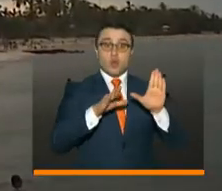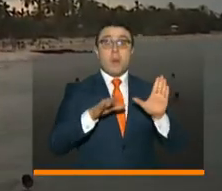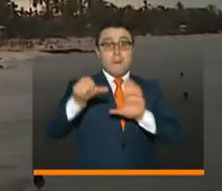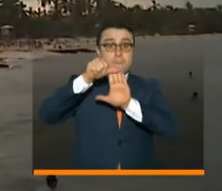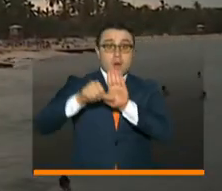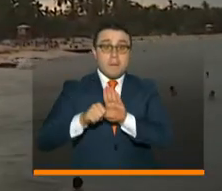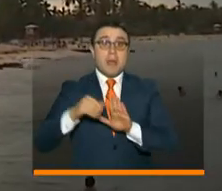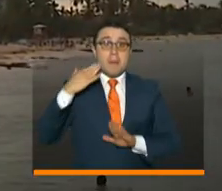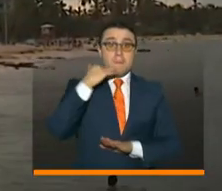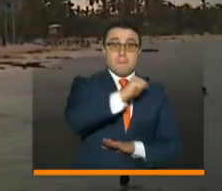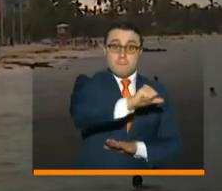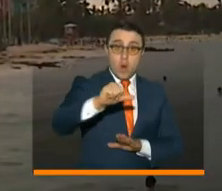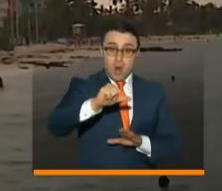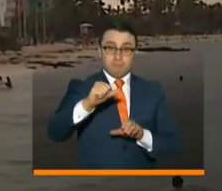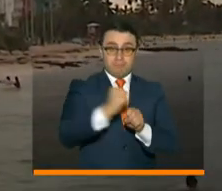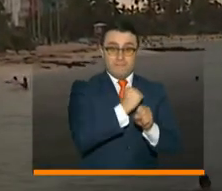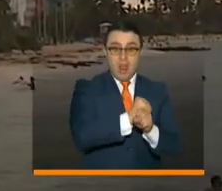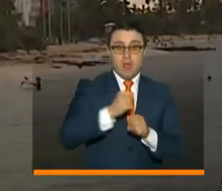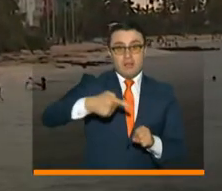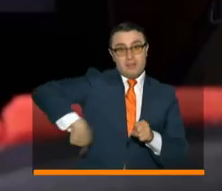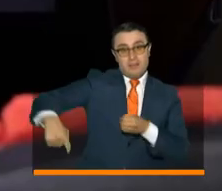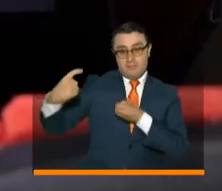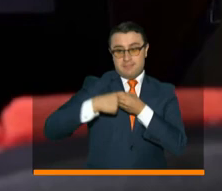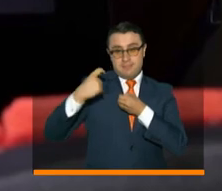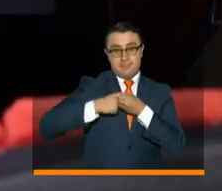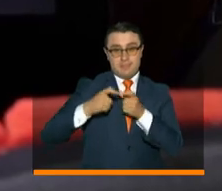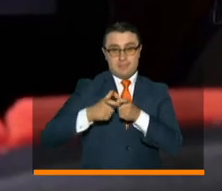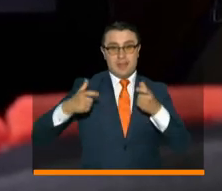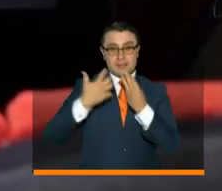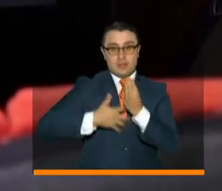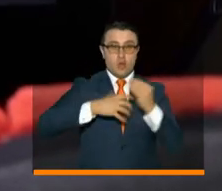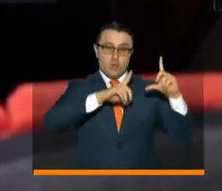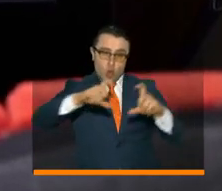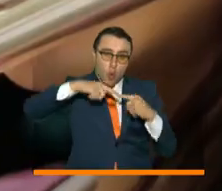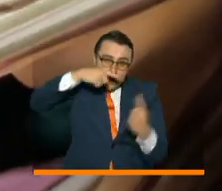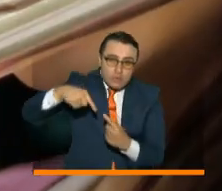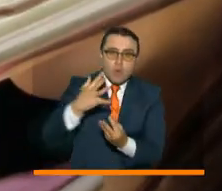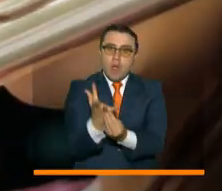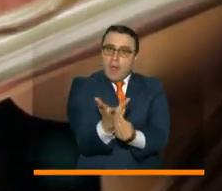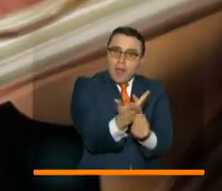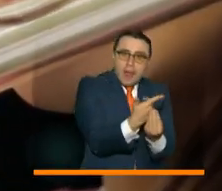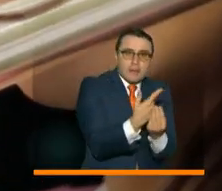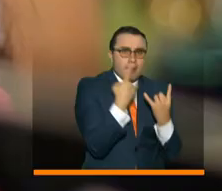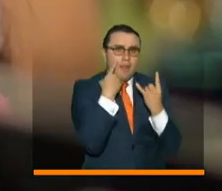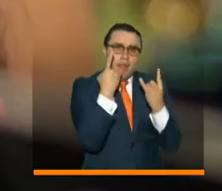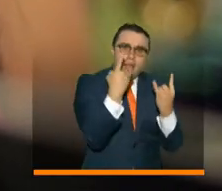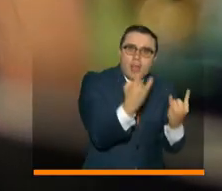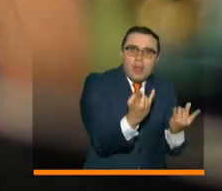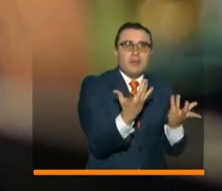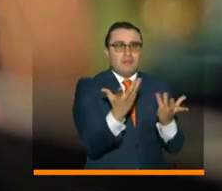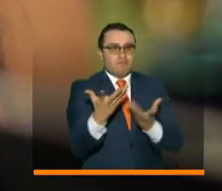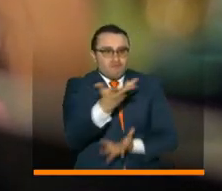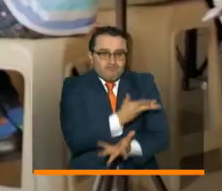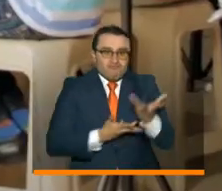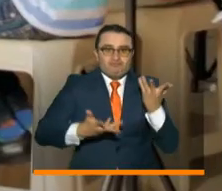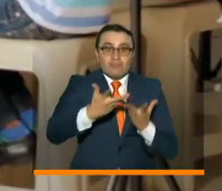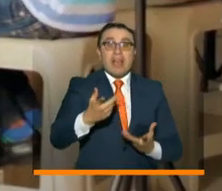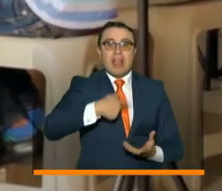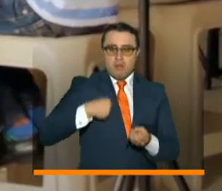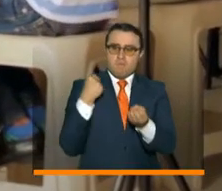recibirán por las mujeres y trabajadores de los sectores turístico, actividades artísticas, de entretenimiento y recreación, un apoyo